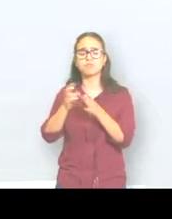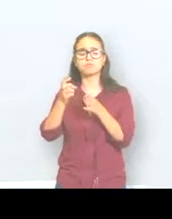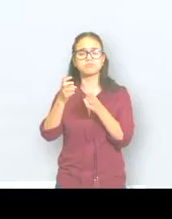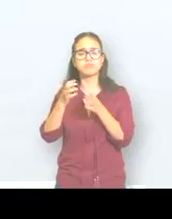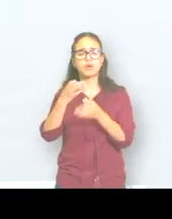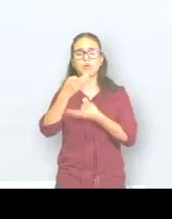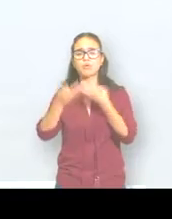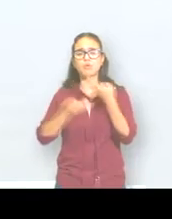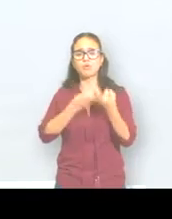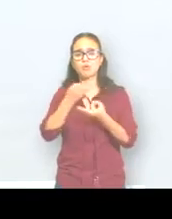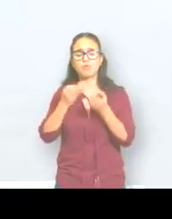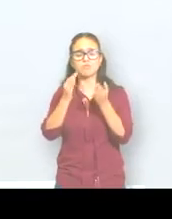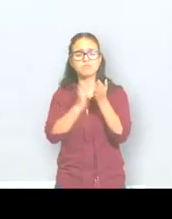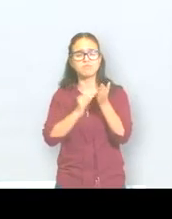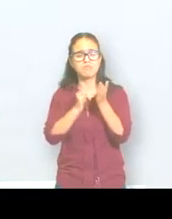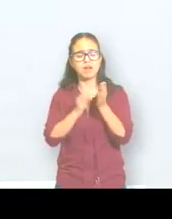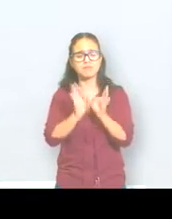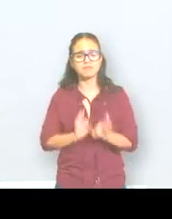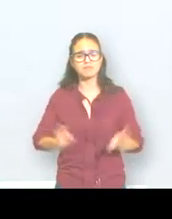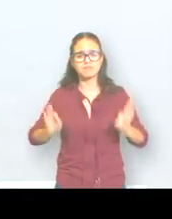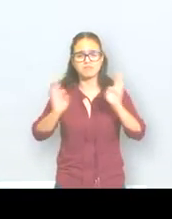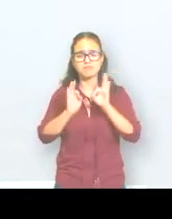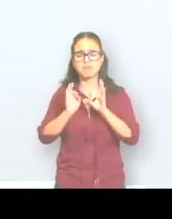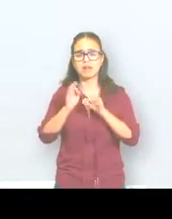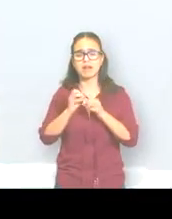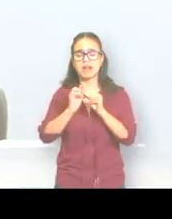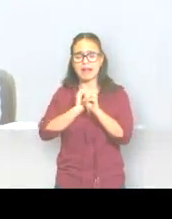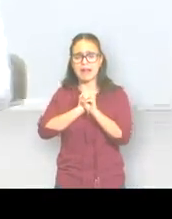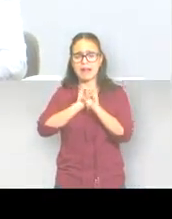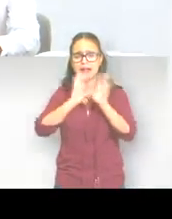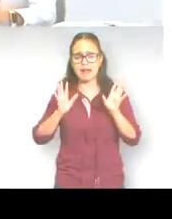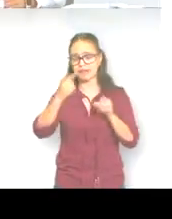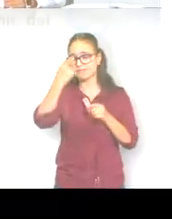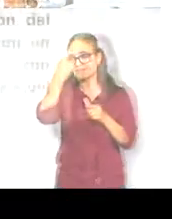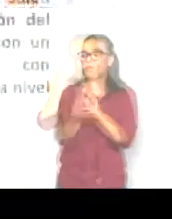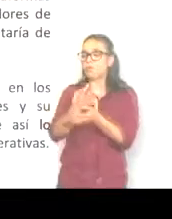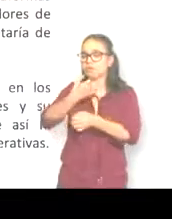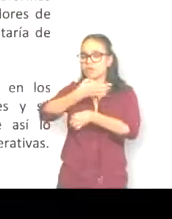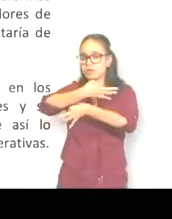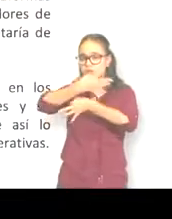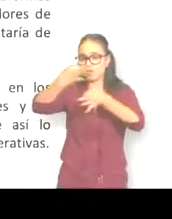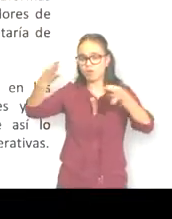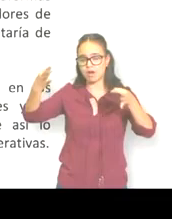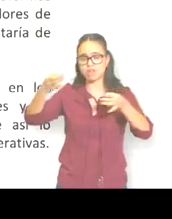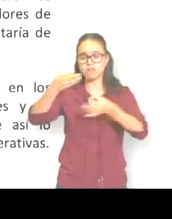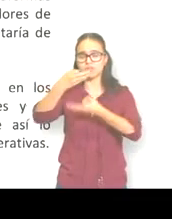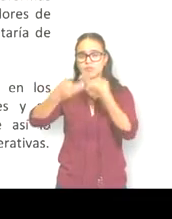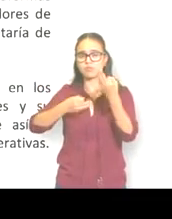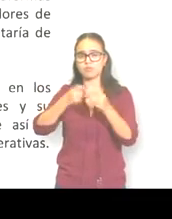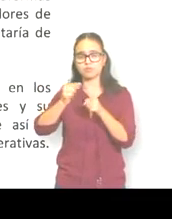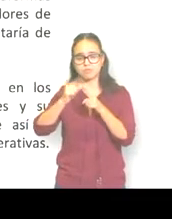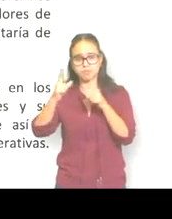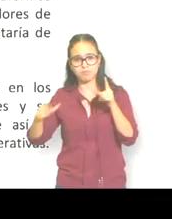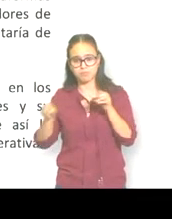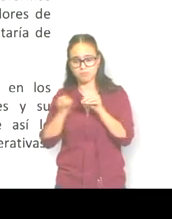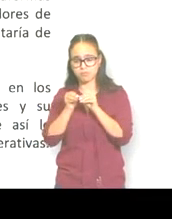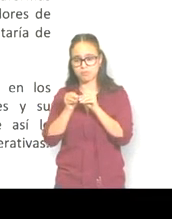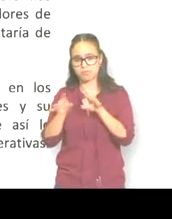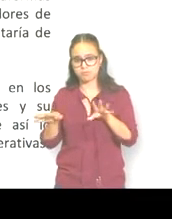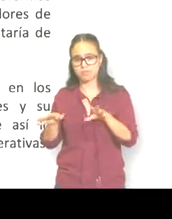con procedimientos precisos que regulen su operación a nivel nacional. Las principales premisas que estamos